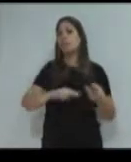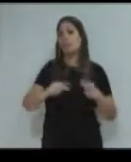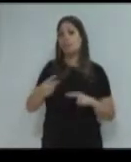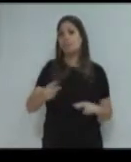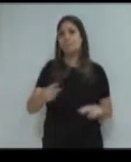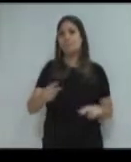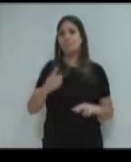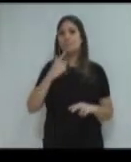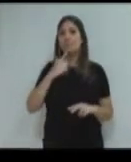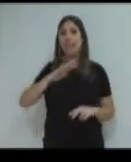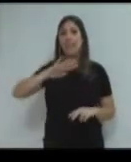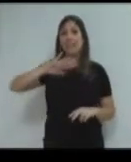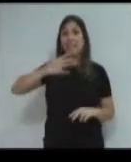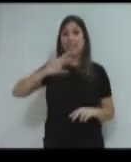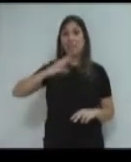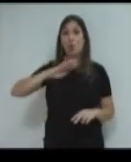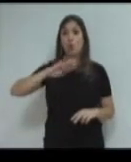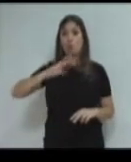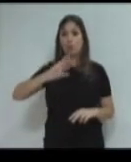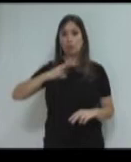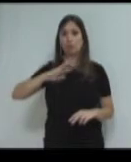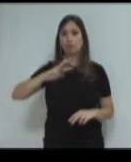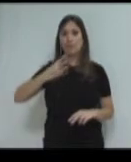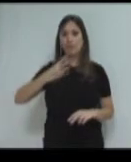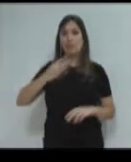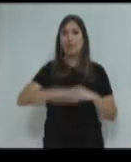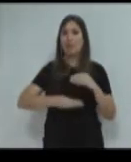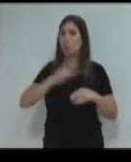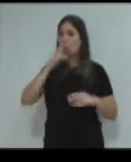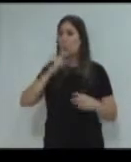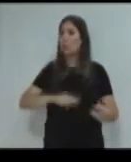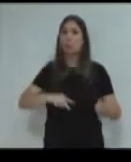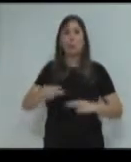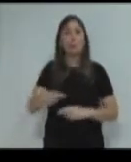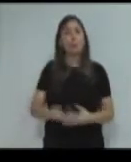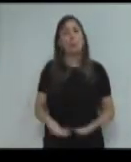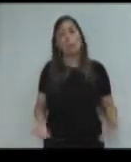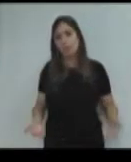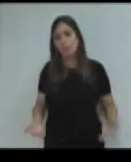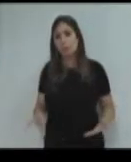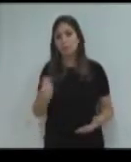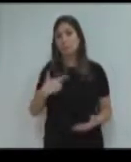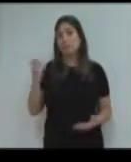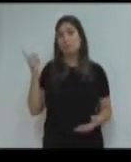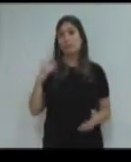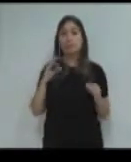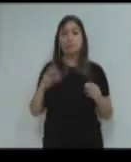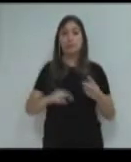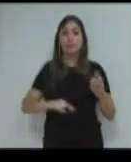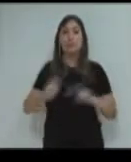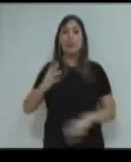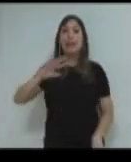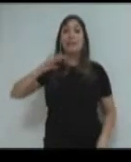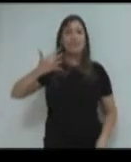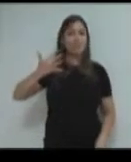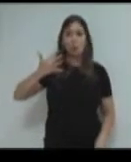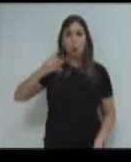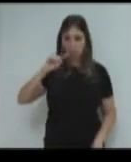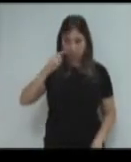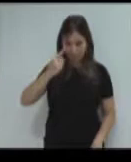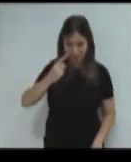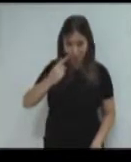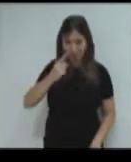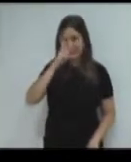la posición quinta, cuarta, tercera, Orden si mal de no lectura, recuerda, lo sí. hace al revés. Pero bueno, ya sabiéndolo, sabes que la quinta es la primera, creo